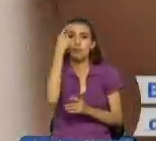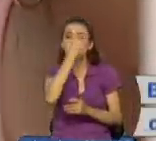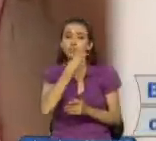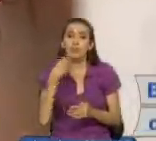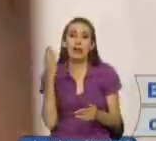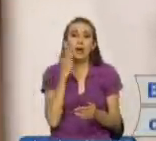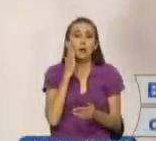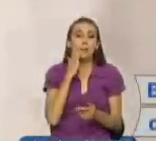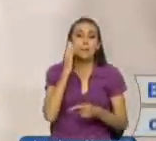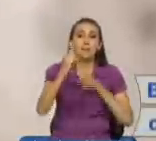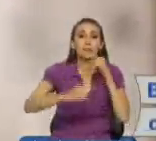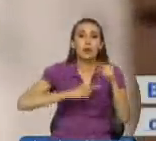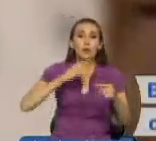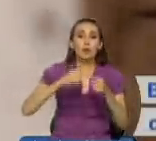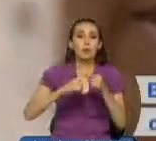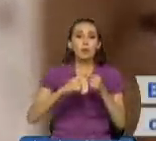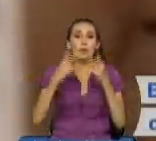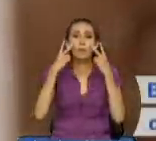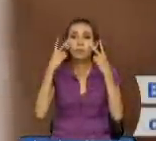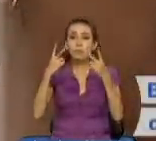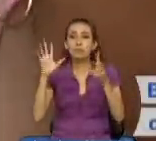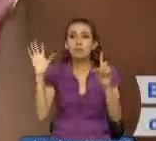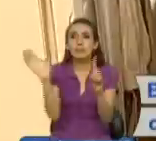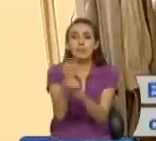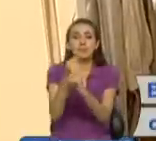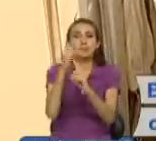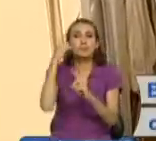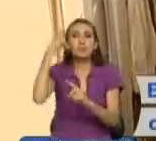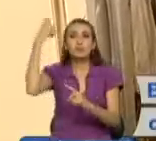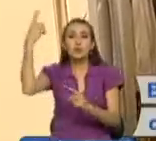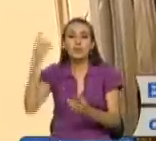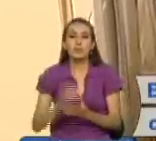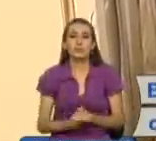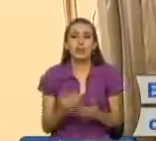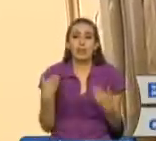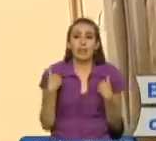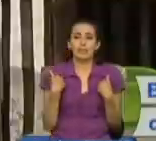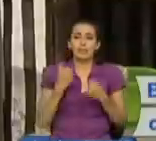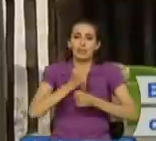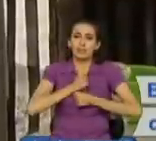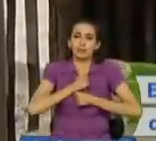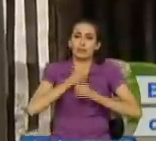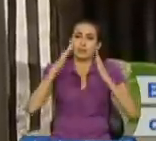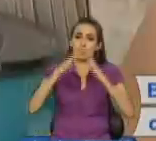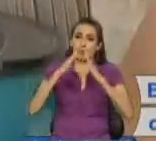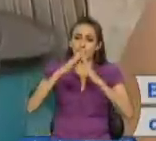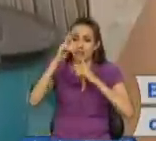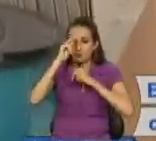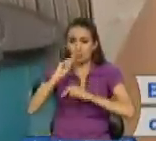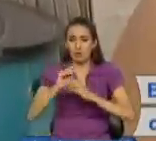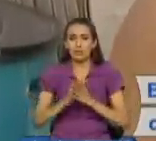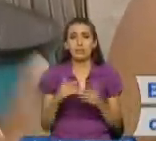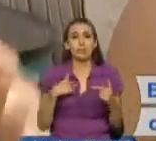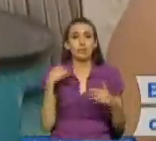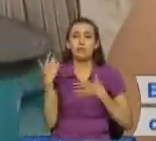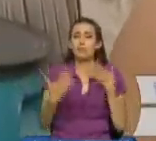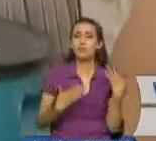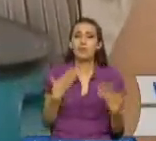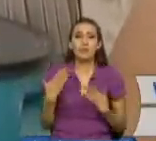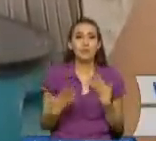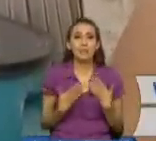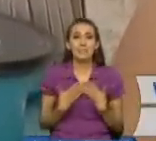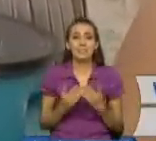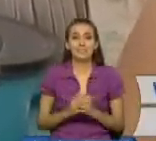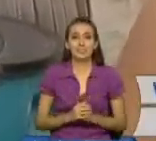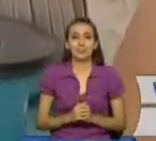ilumina al hablar de lo que será un sueño hecho realidad tener casa propia y digna me siento muy feliz de de